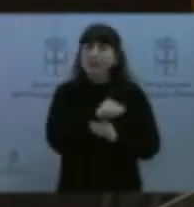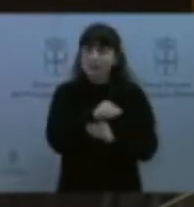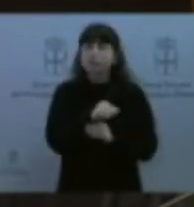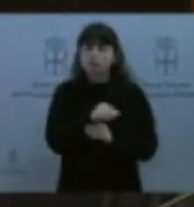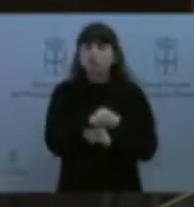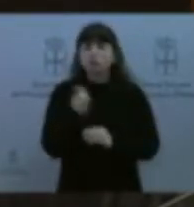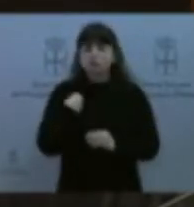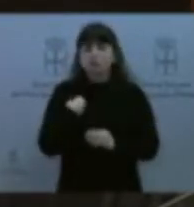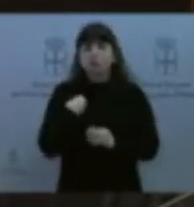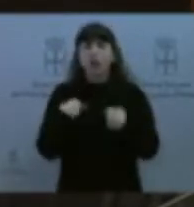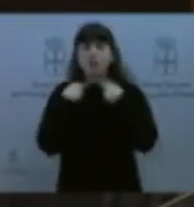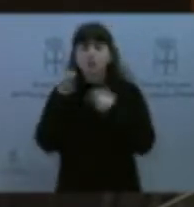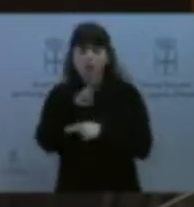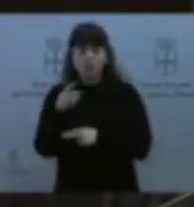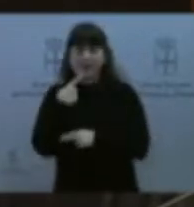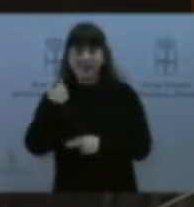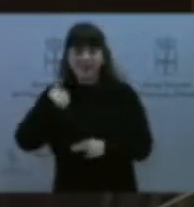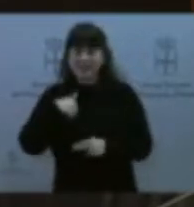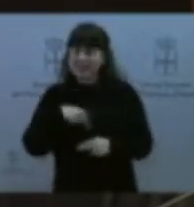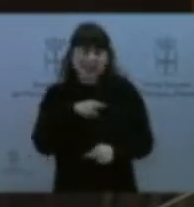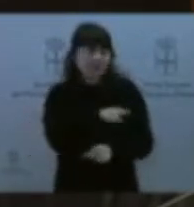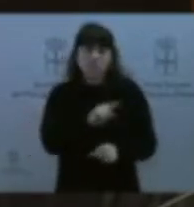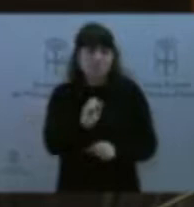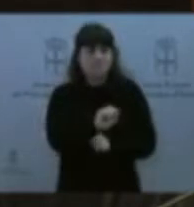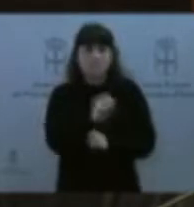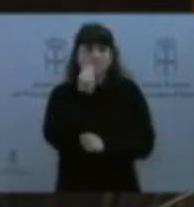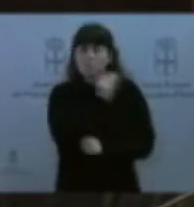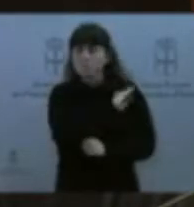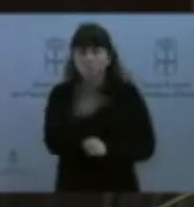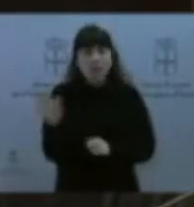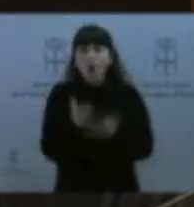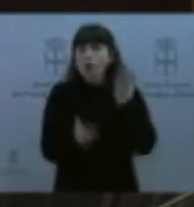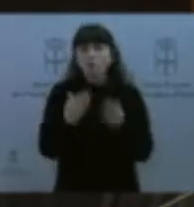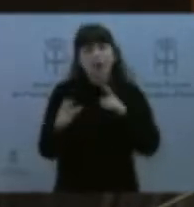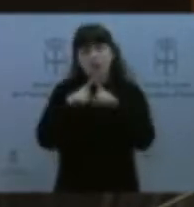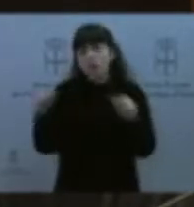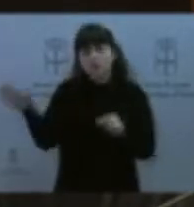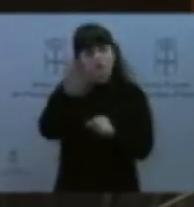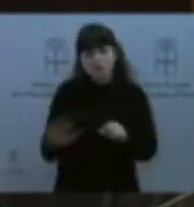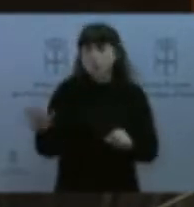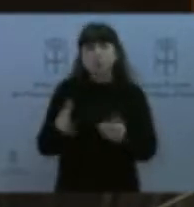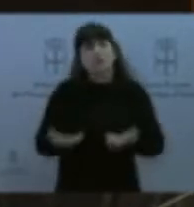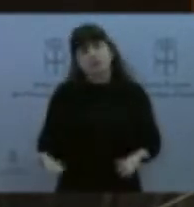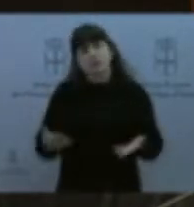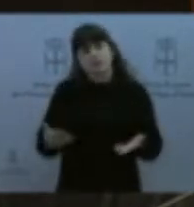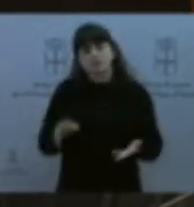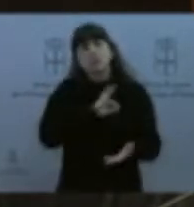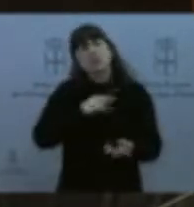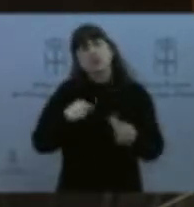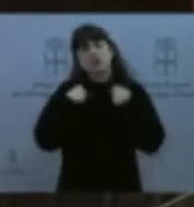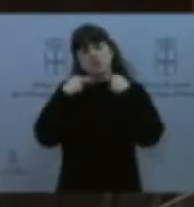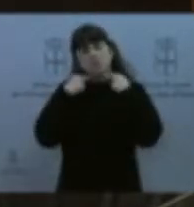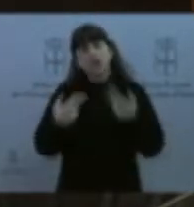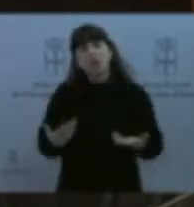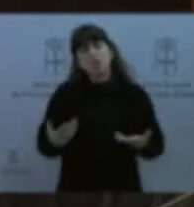en Asturias, como ninguna otra zona de Asturias. Y, señor diputado, vive usted en el mundo de Yupi. Pregúntele usted